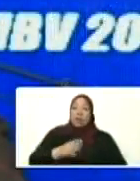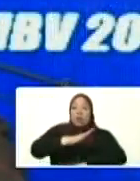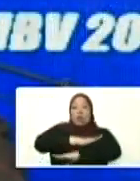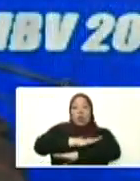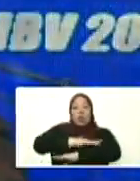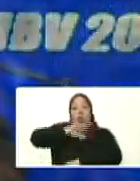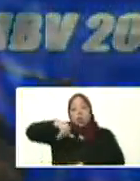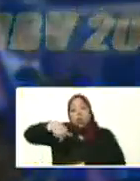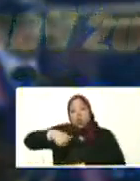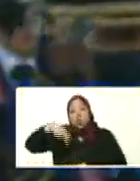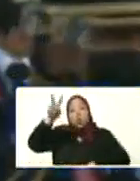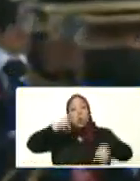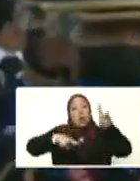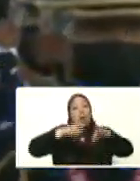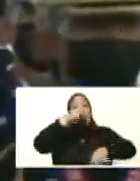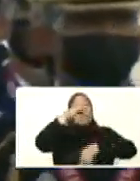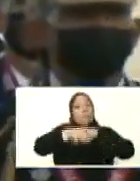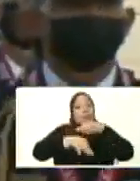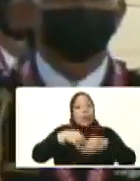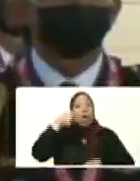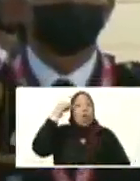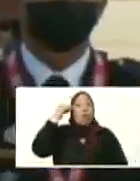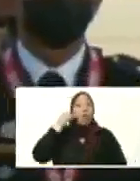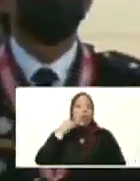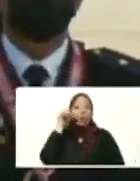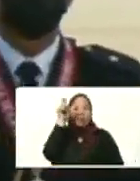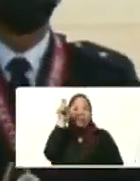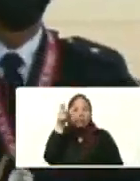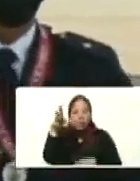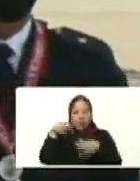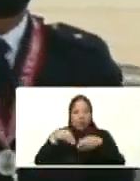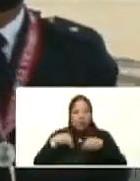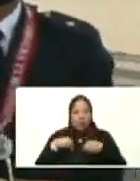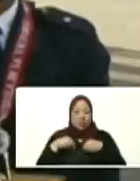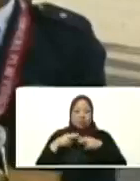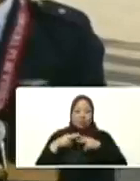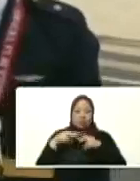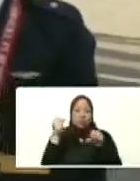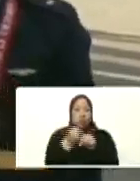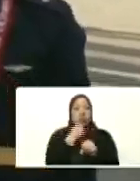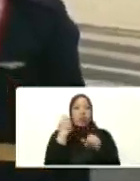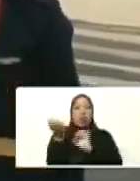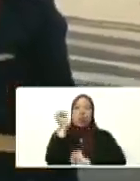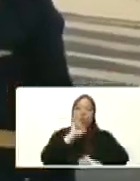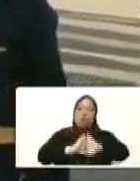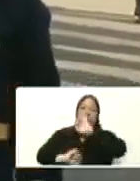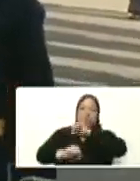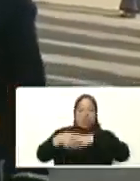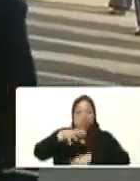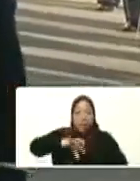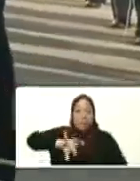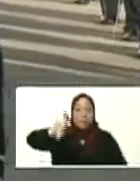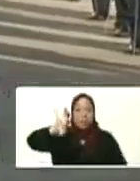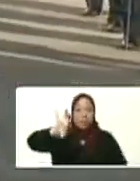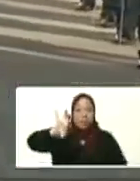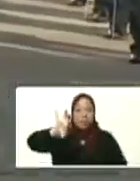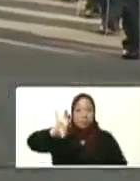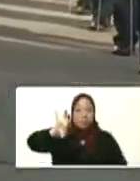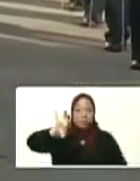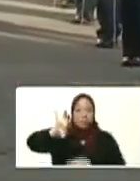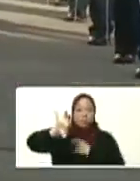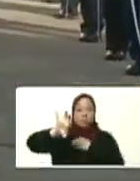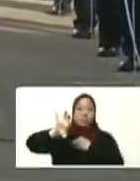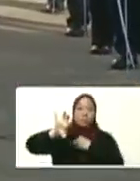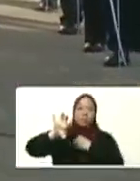es para los soldados bolivarianos consumirse y entregarse por la defensa de su patria? En esa